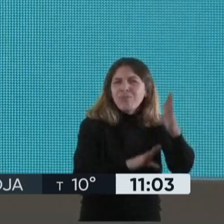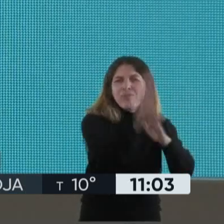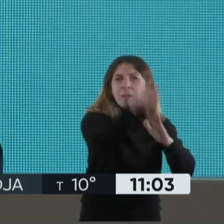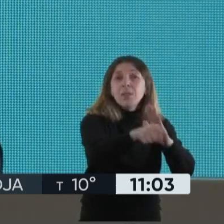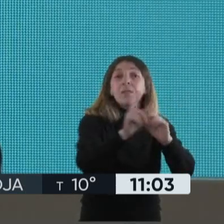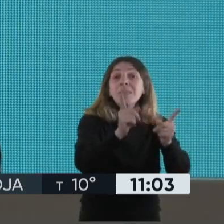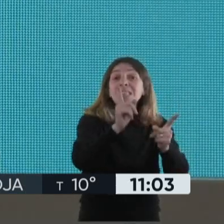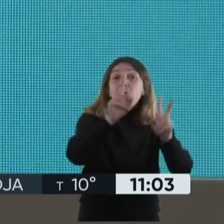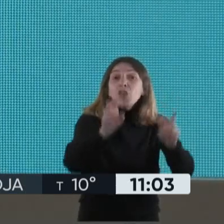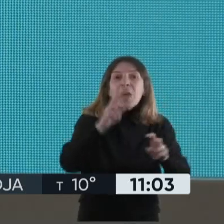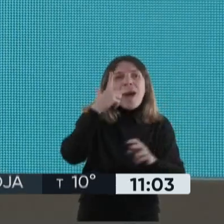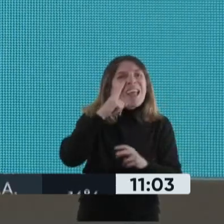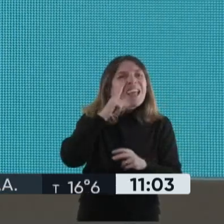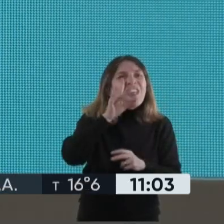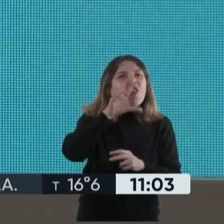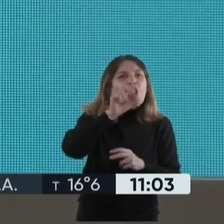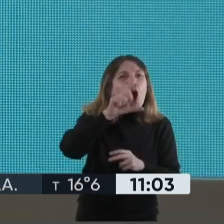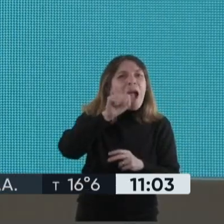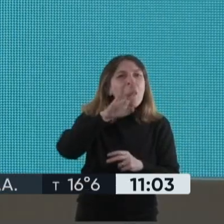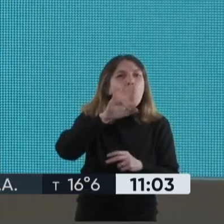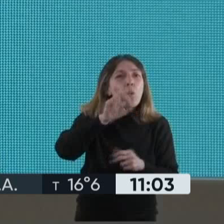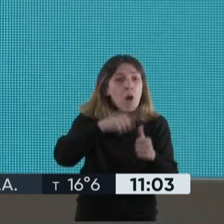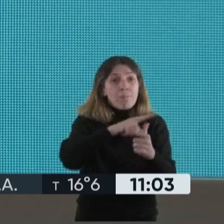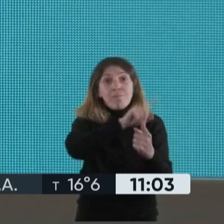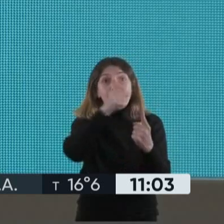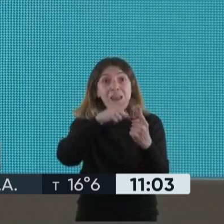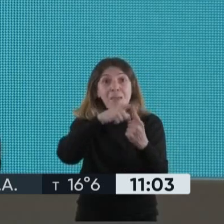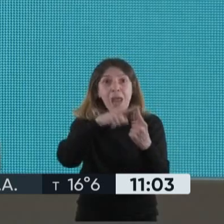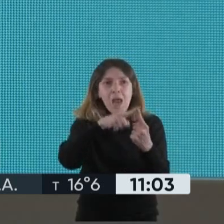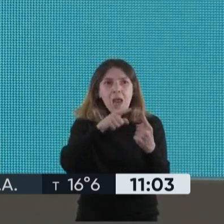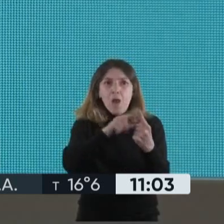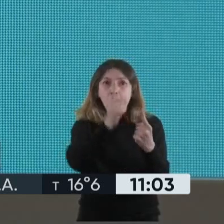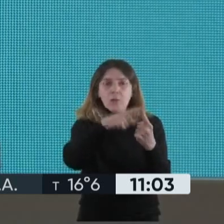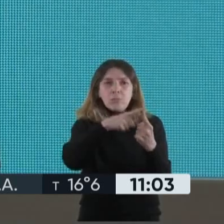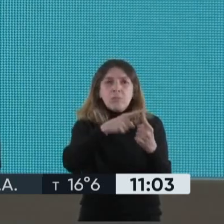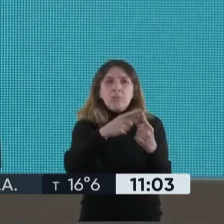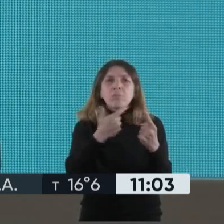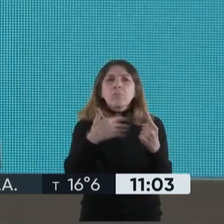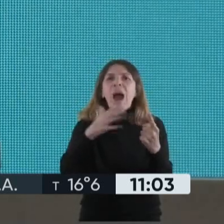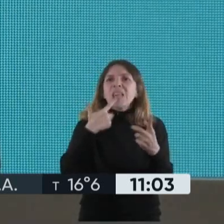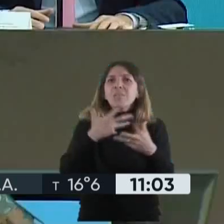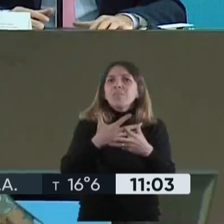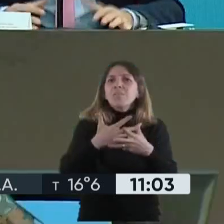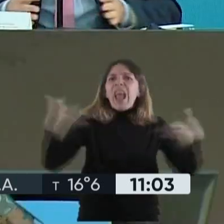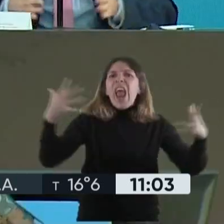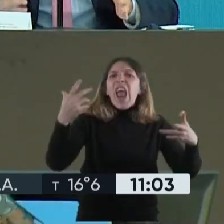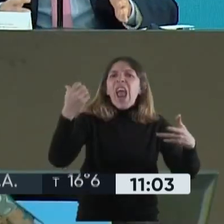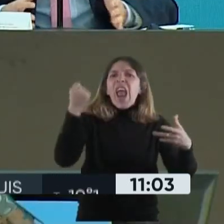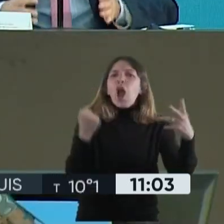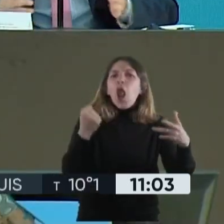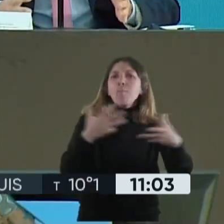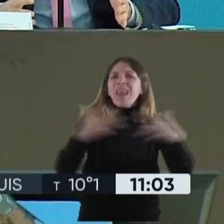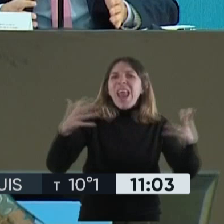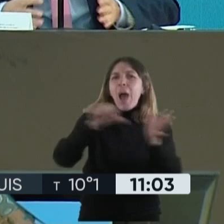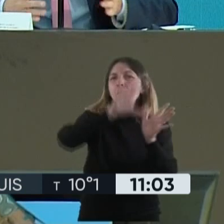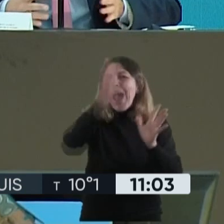hablando en la Argentina. El primer bloque tiene que ver con seguir construyendo condiciones de mayor estabilidad macroeconómica financiera y hemos venido dando